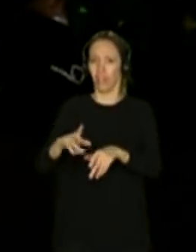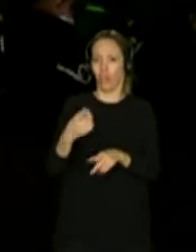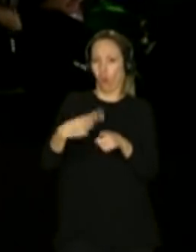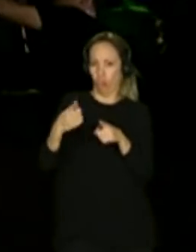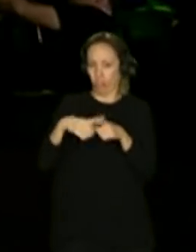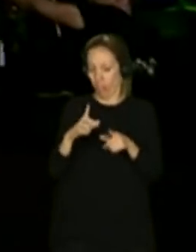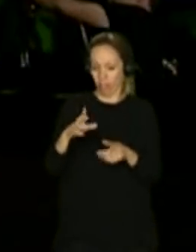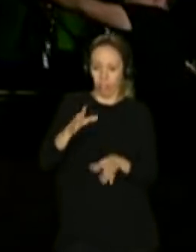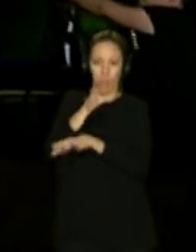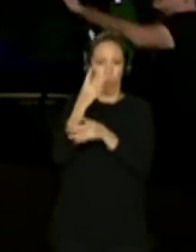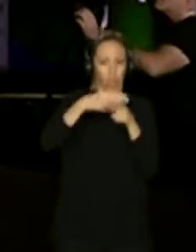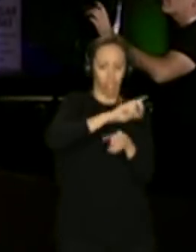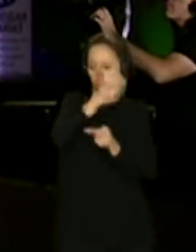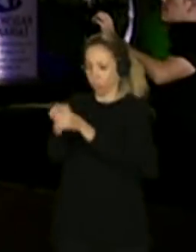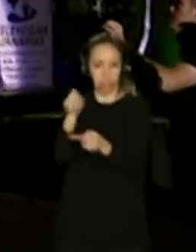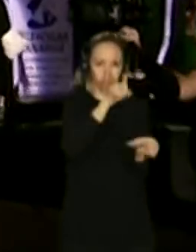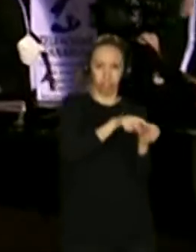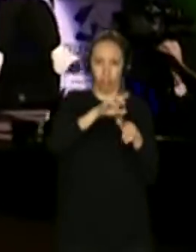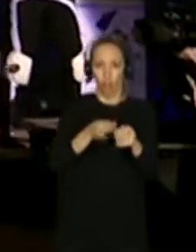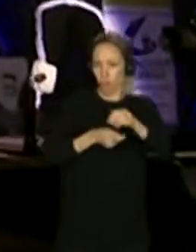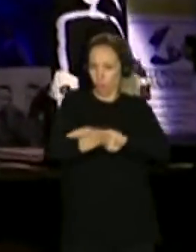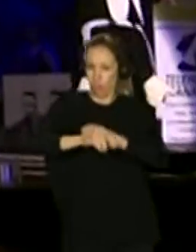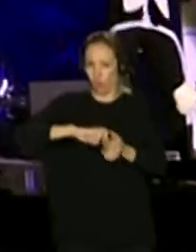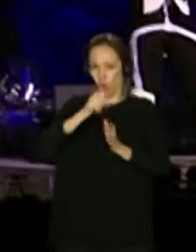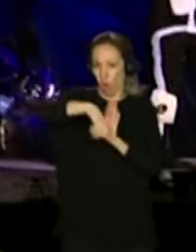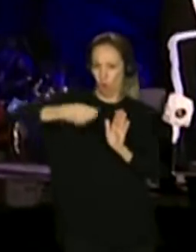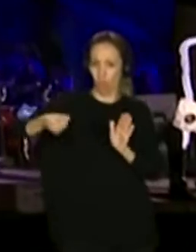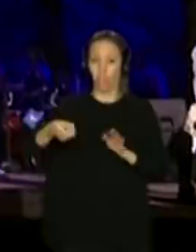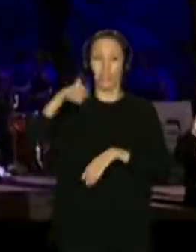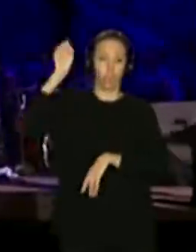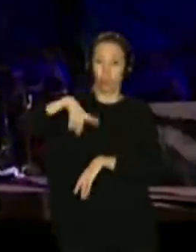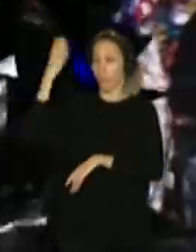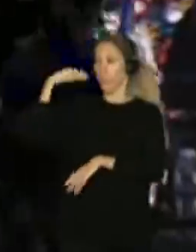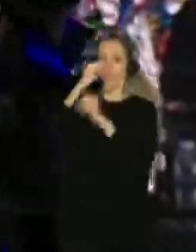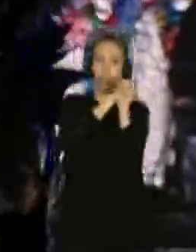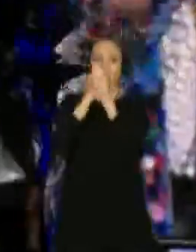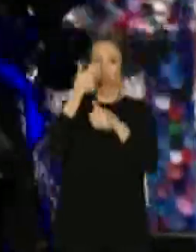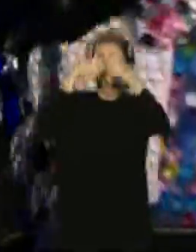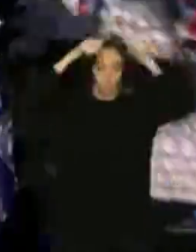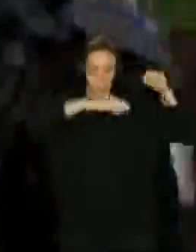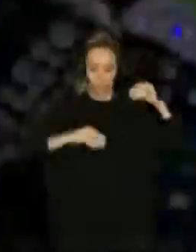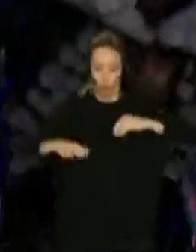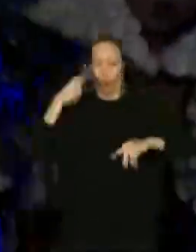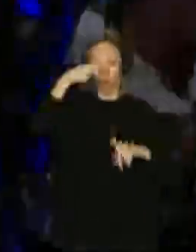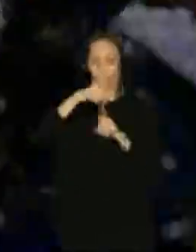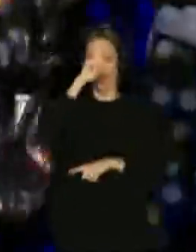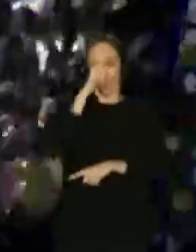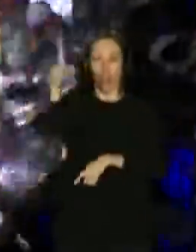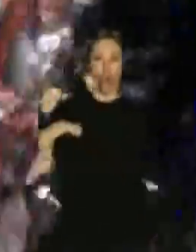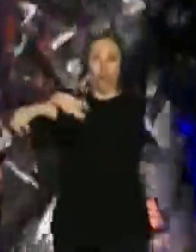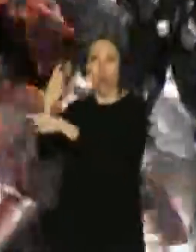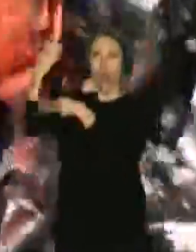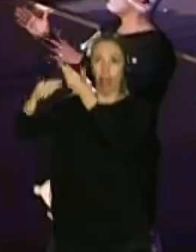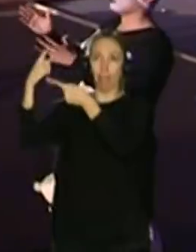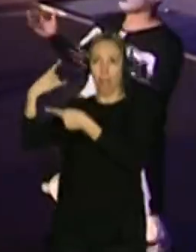pollonero, coleguita del banquero. Luego pise con el pose, hacerte ver que lo recuerdo. Y me para no olvidar lo que te ha hecho este gobierno. Y con